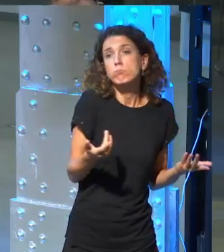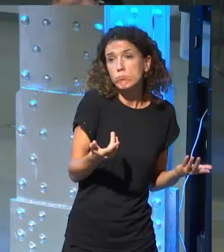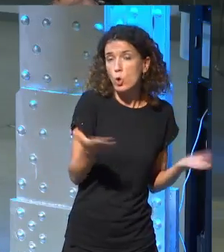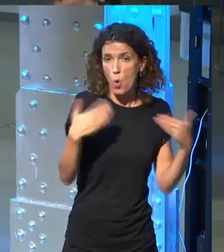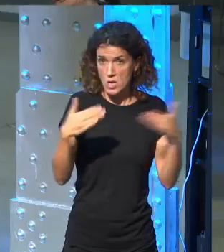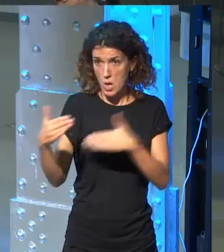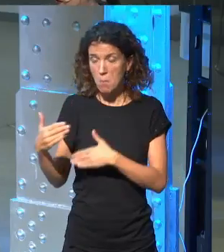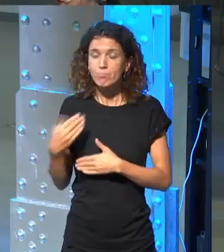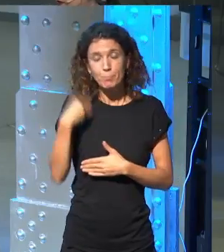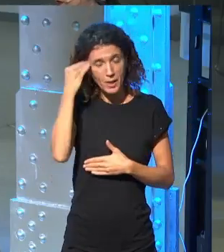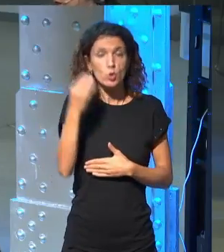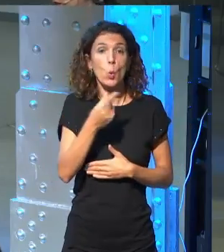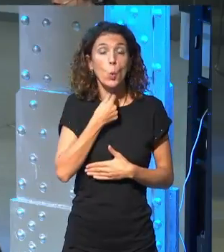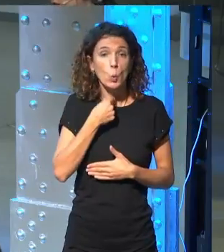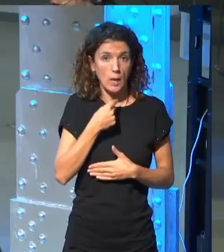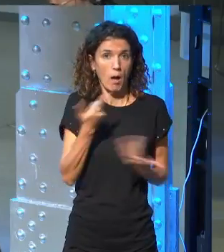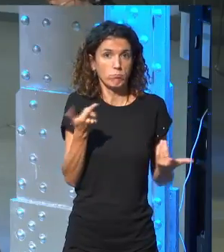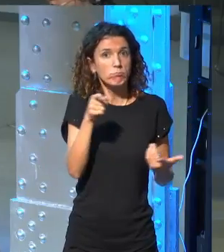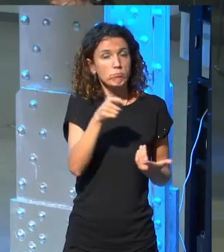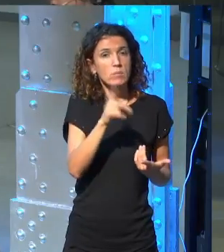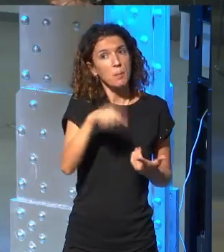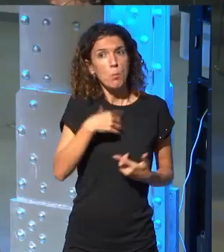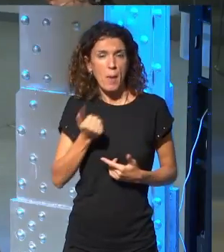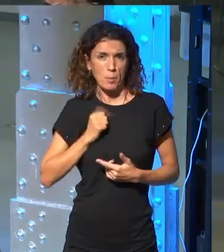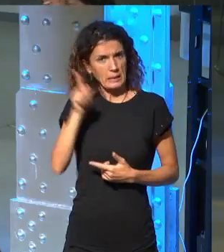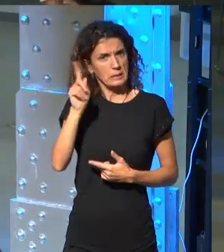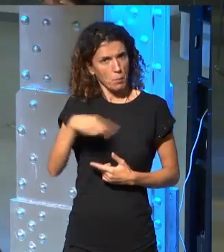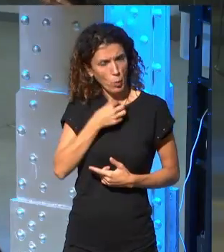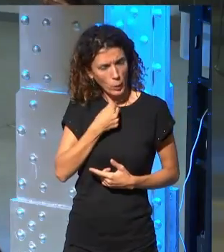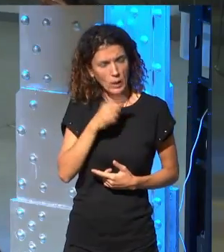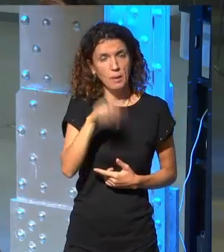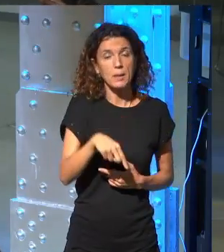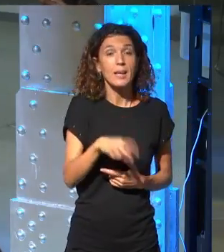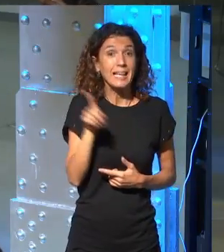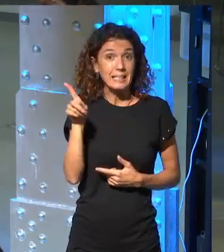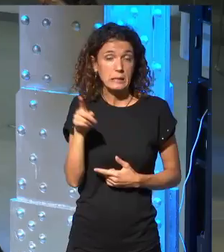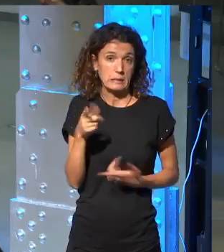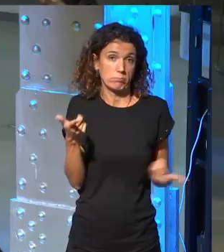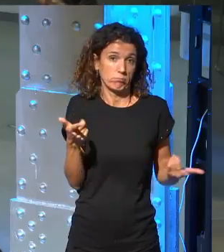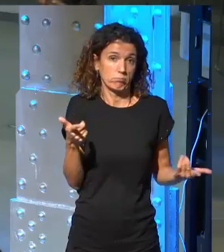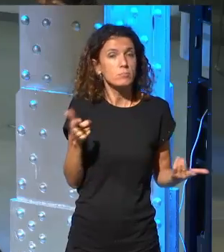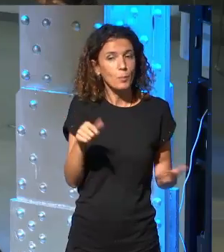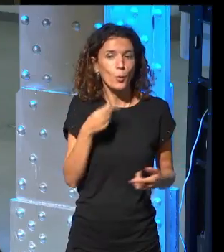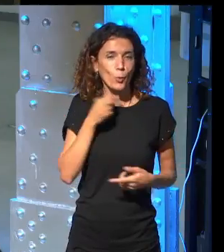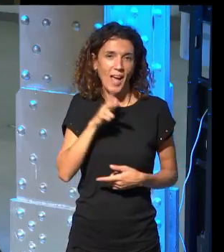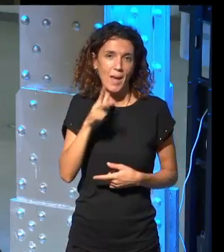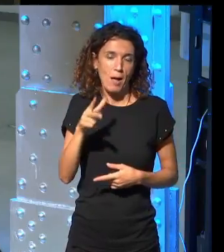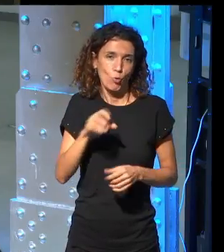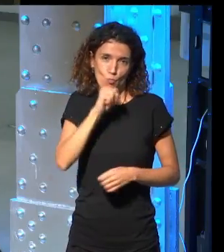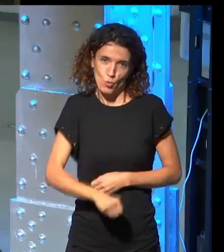suelen salir y que pienso que igual si os gustó lo que he hecho en Twitter, pues os puede gustar esto también. Este, por ejemplo, sé que Emato también sí. Es muy